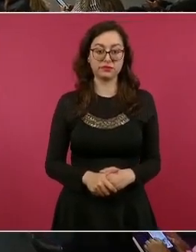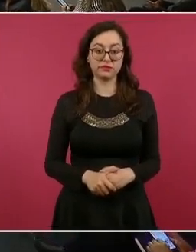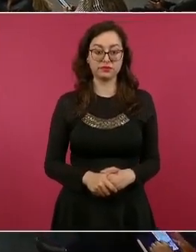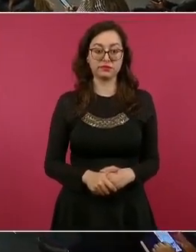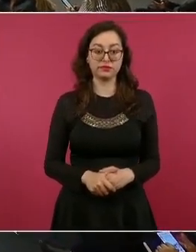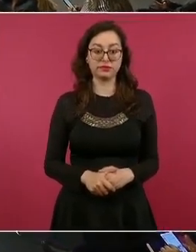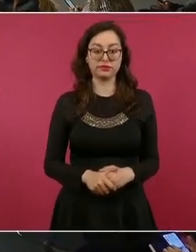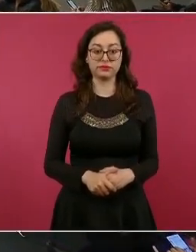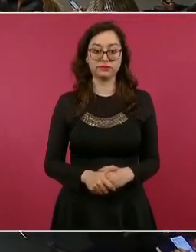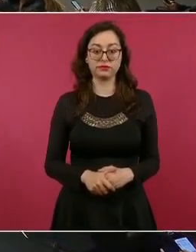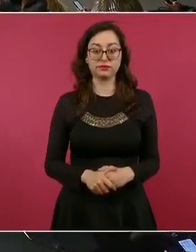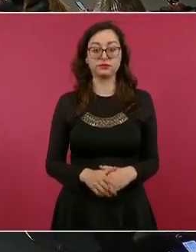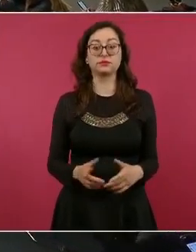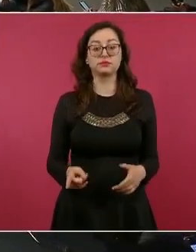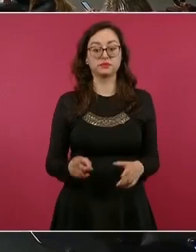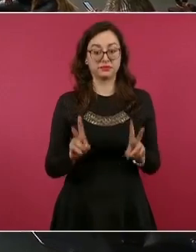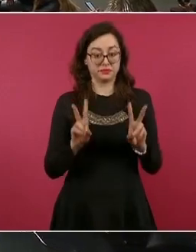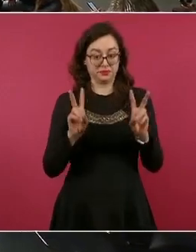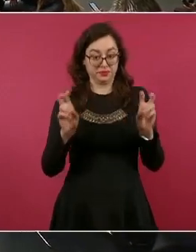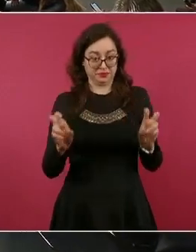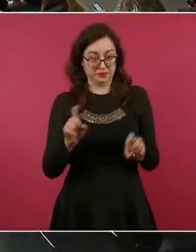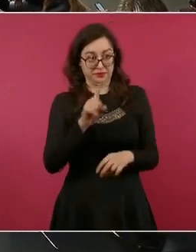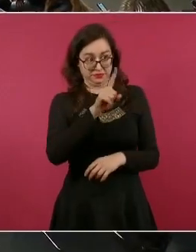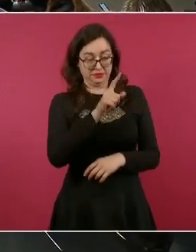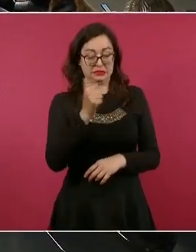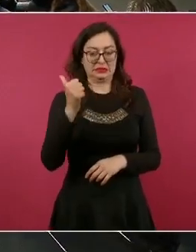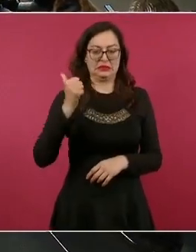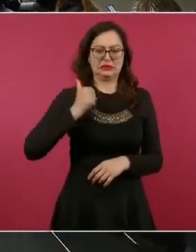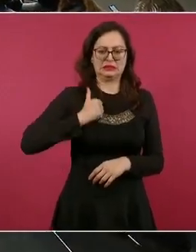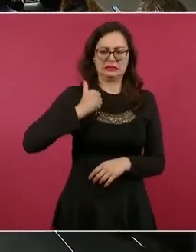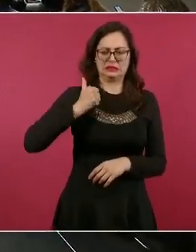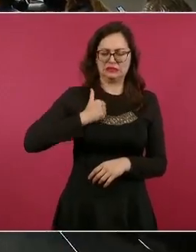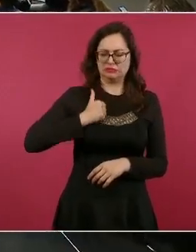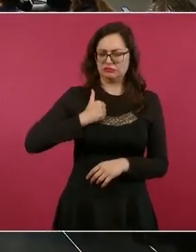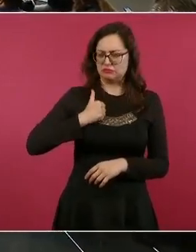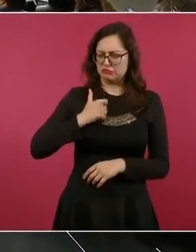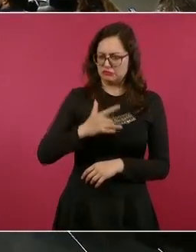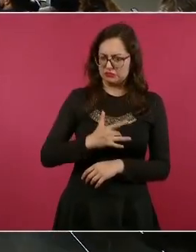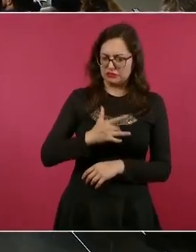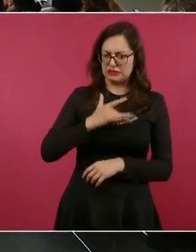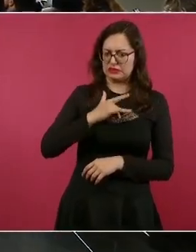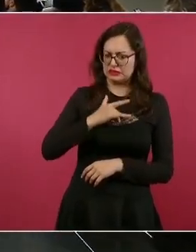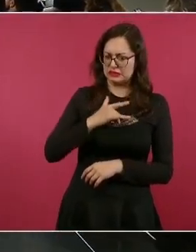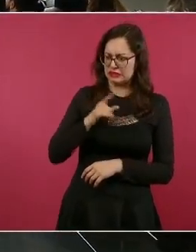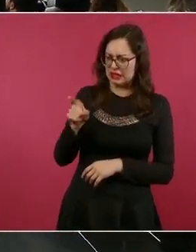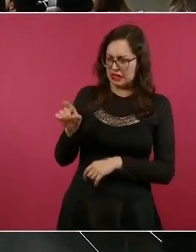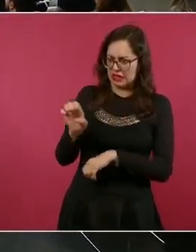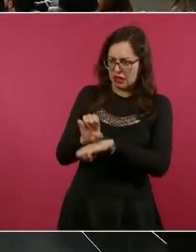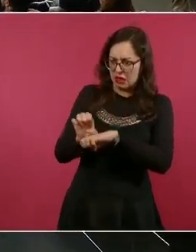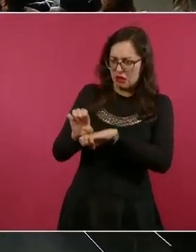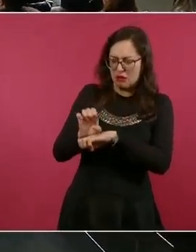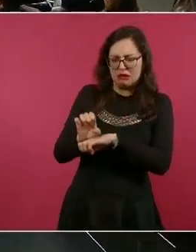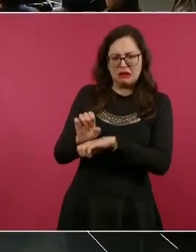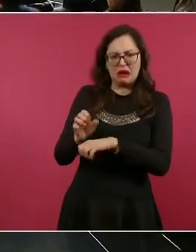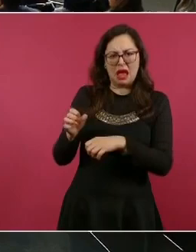Sí, Canadá está profundamente preocupado por la aparente violación, aparente,